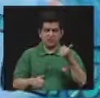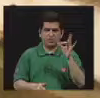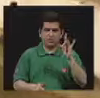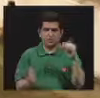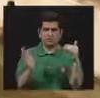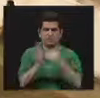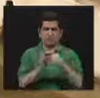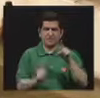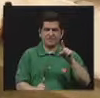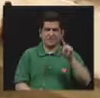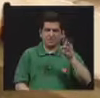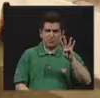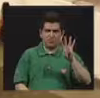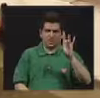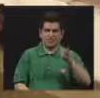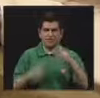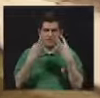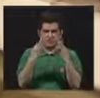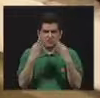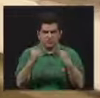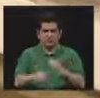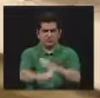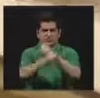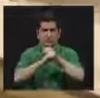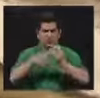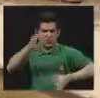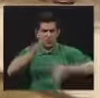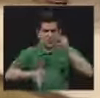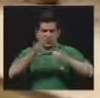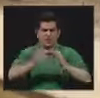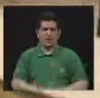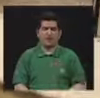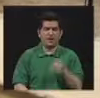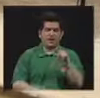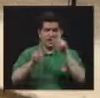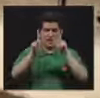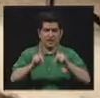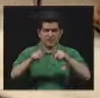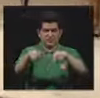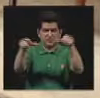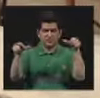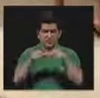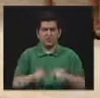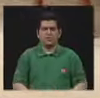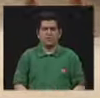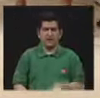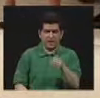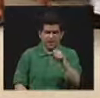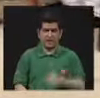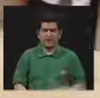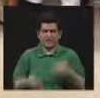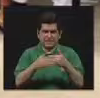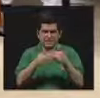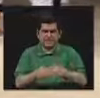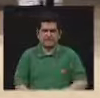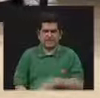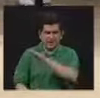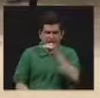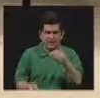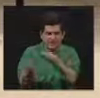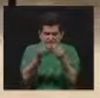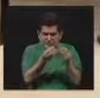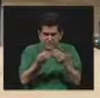expediente 18.148, pretende brindarle seguridad jurídica a las y los habitantes de las zonas marítimo terrestres.